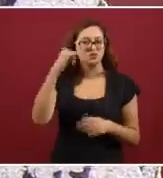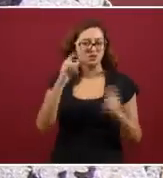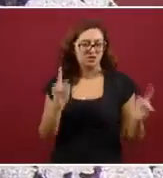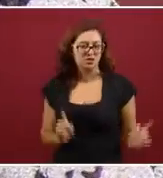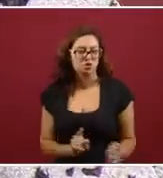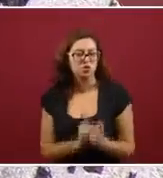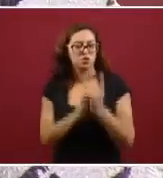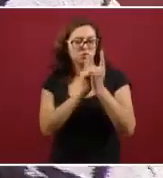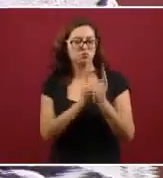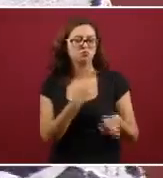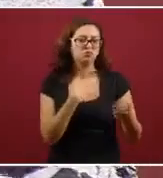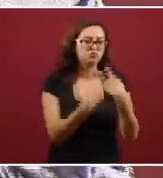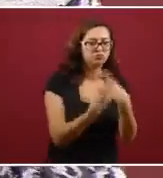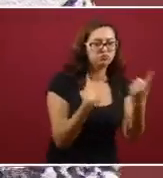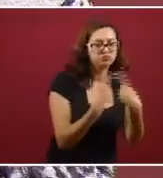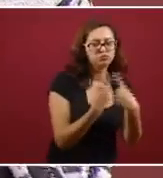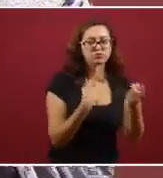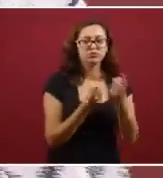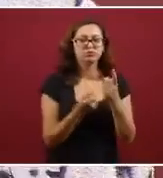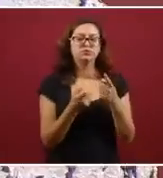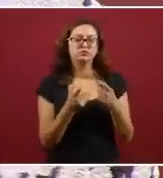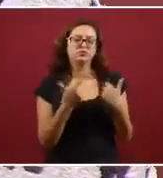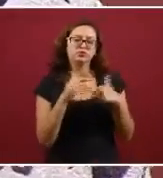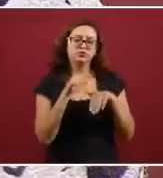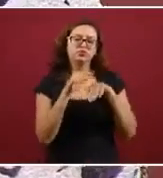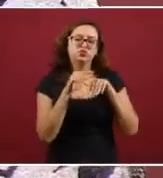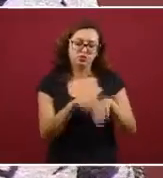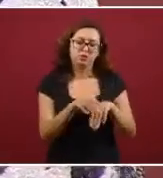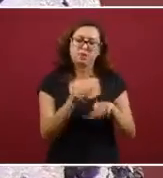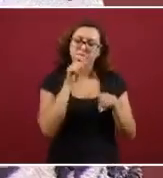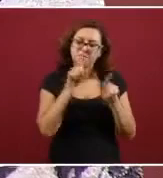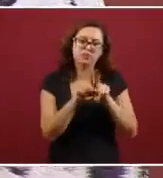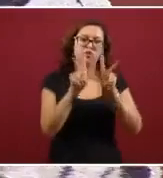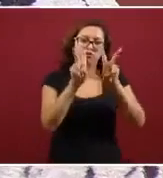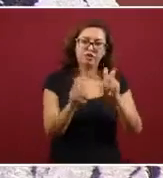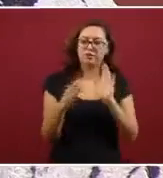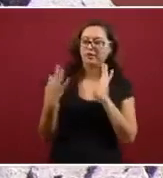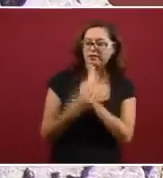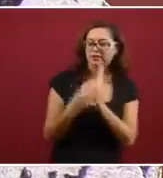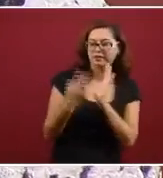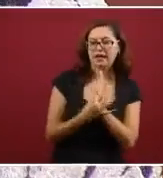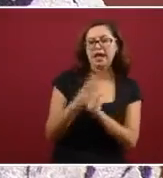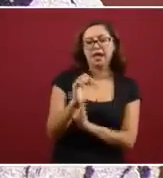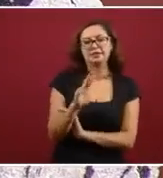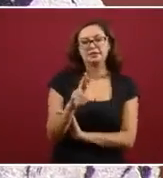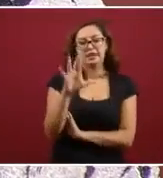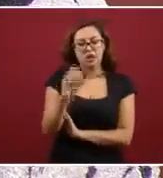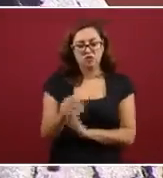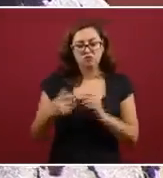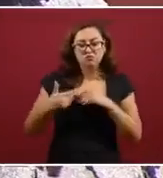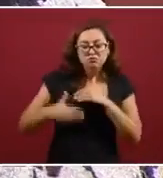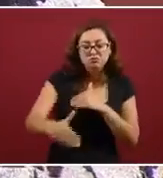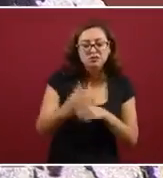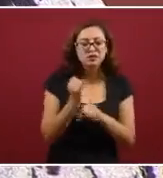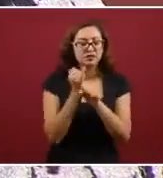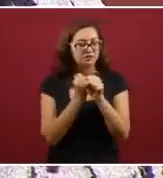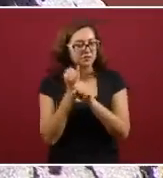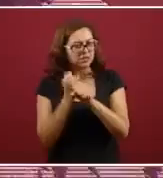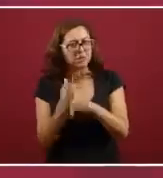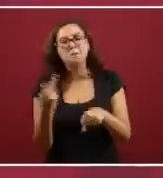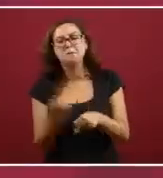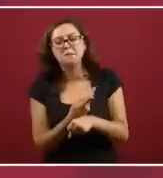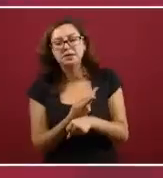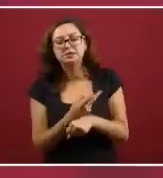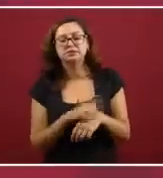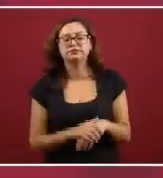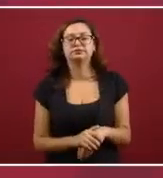que toqué con él era el de la investigación en curso sobre acero estructural. Lo mismo ocurrió el